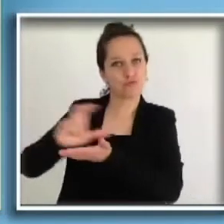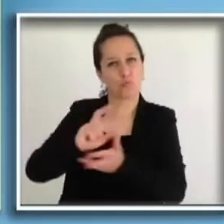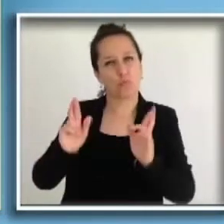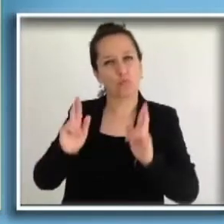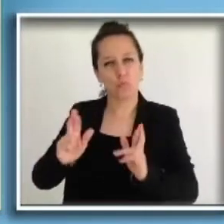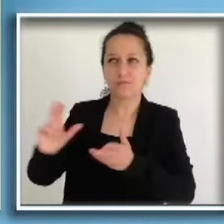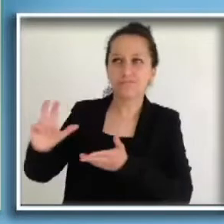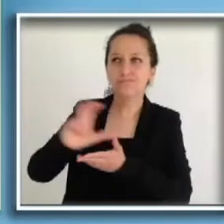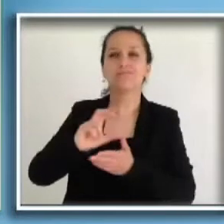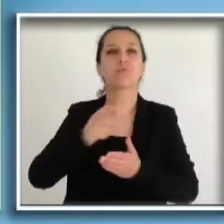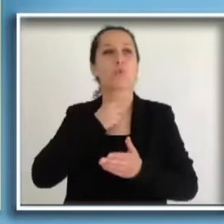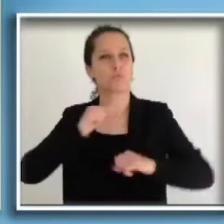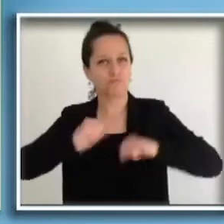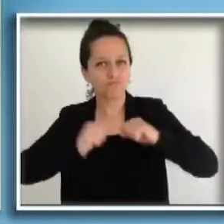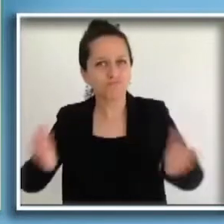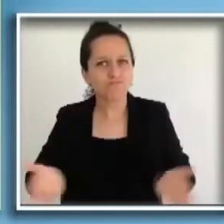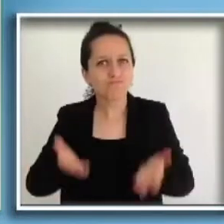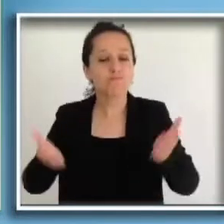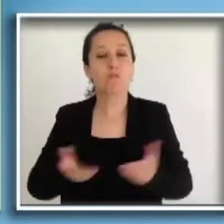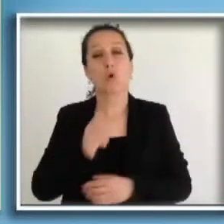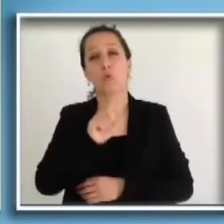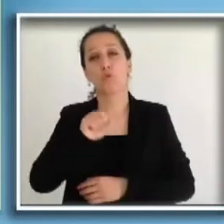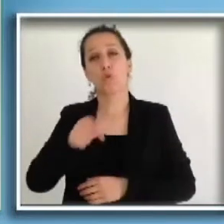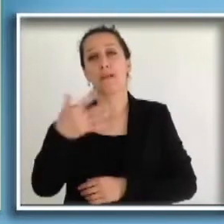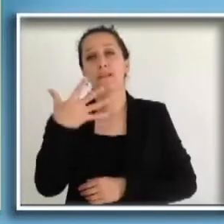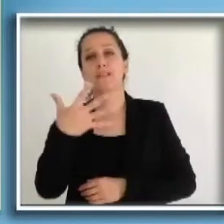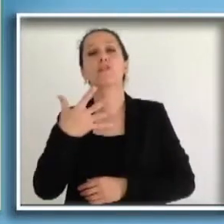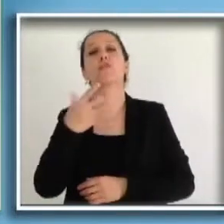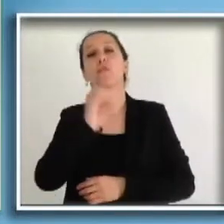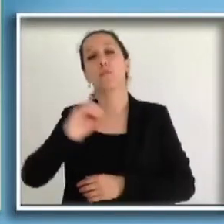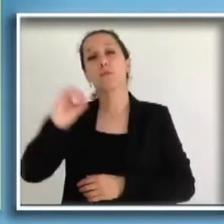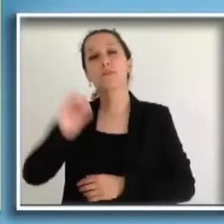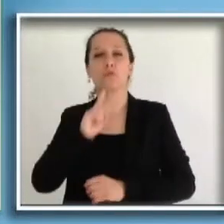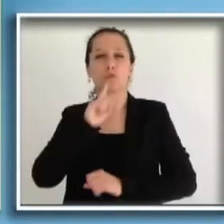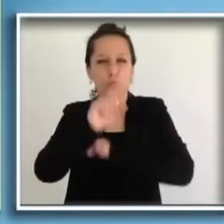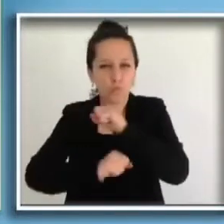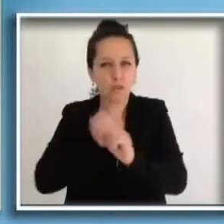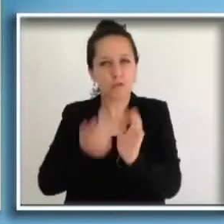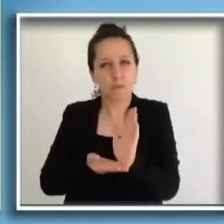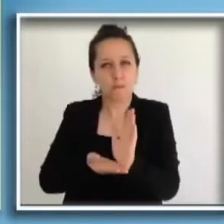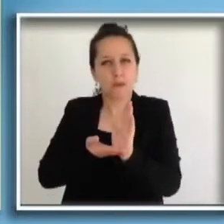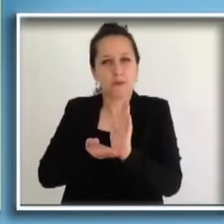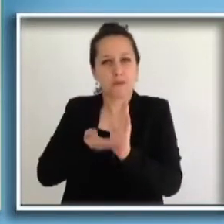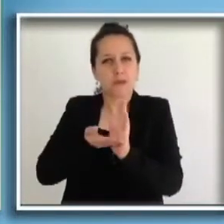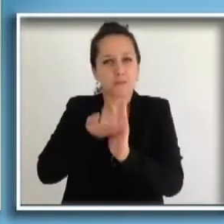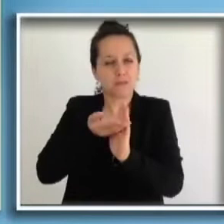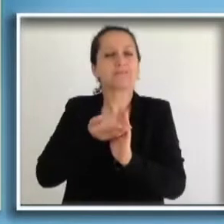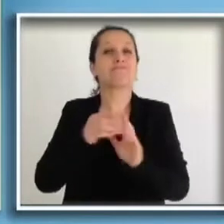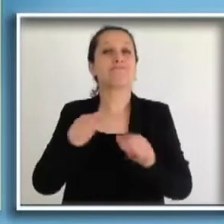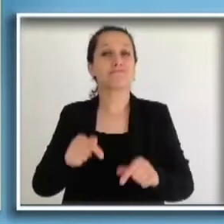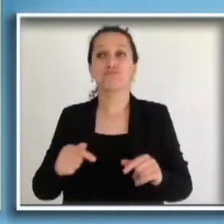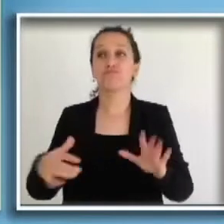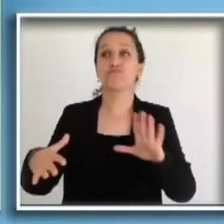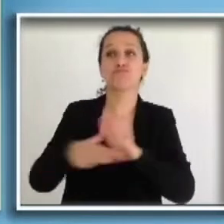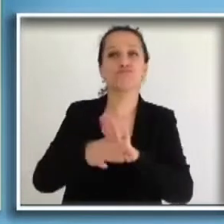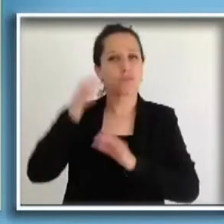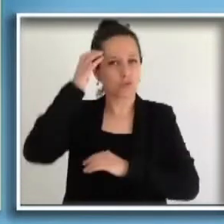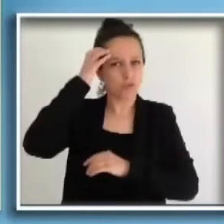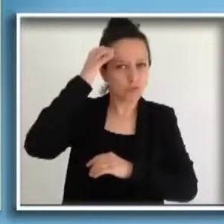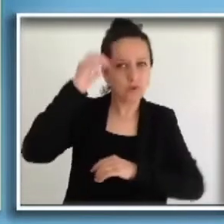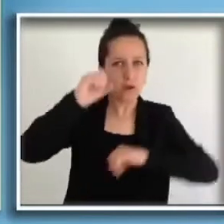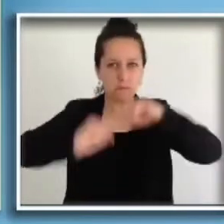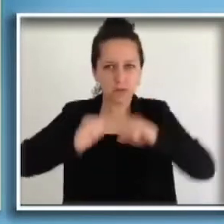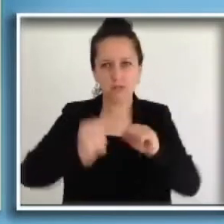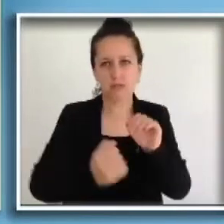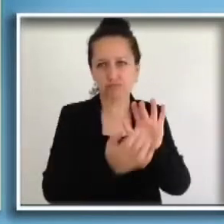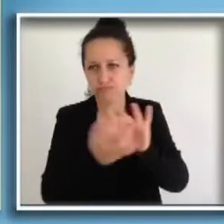vuelva a crecer al ritmo de 1,5% anual junto con un nuevo pacto fiscal la diversificación productiva y actividades